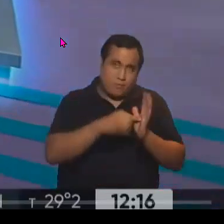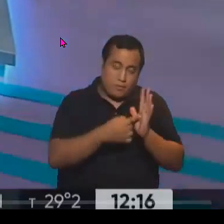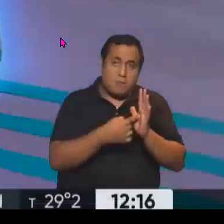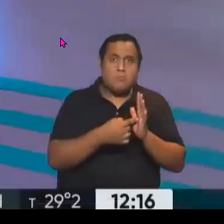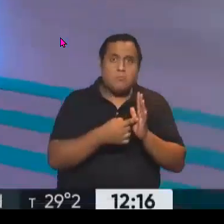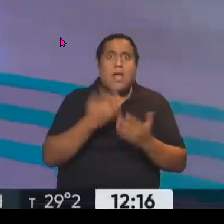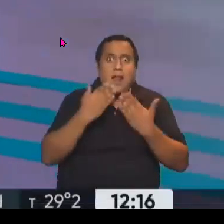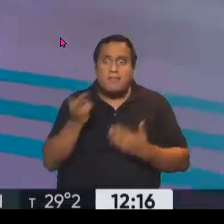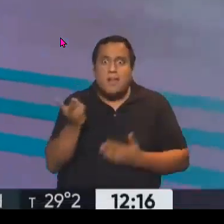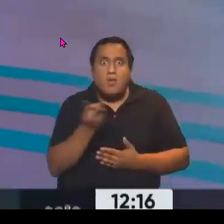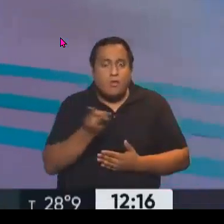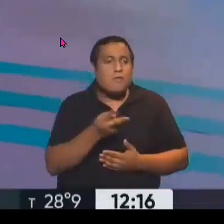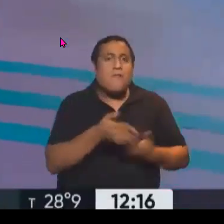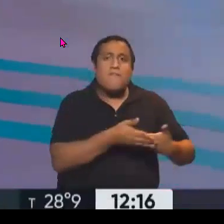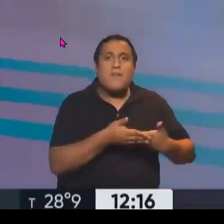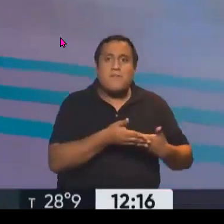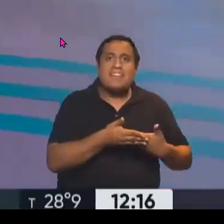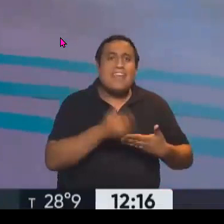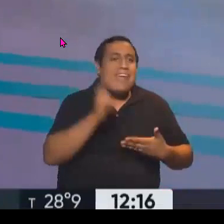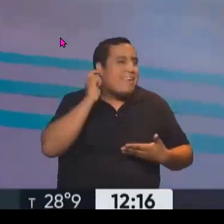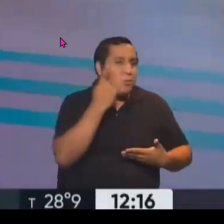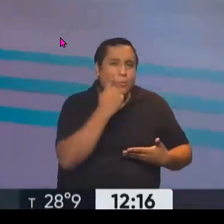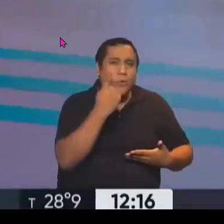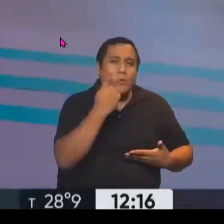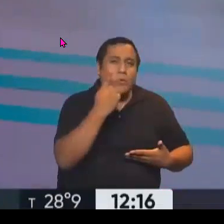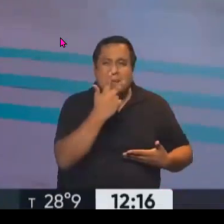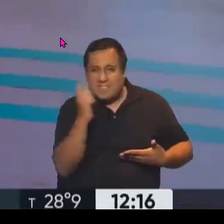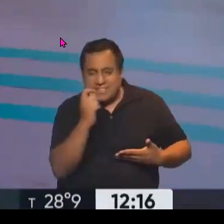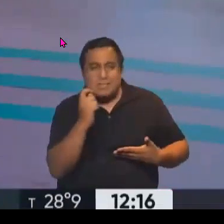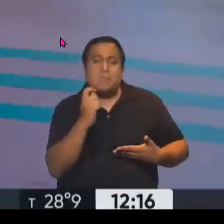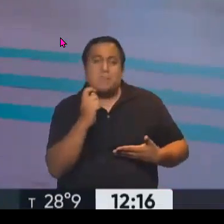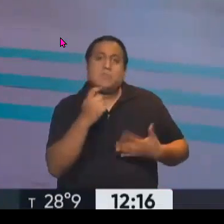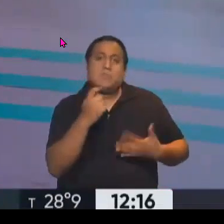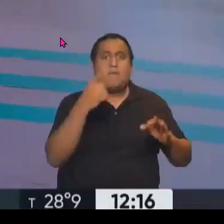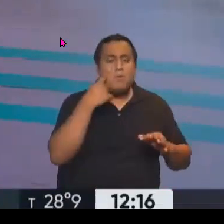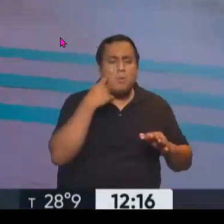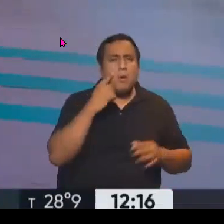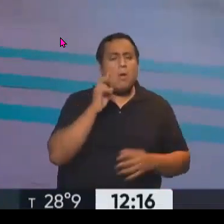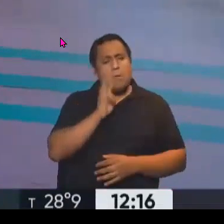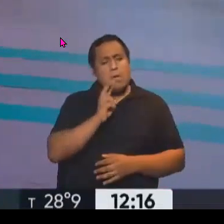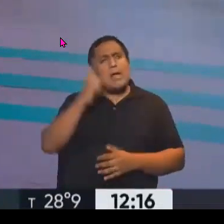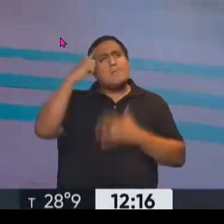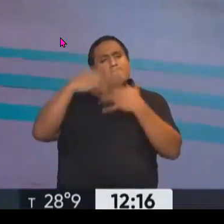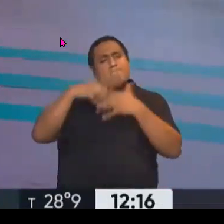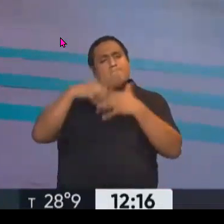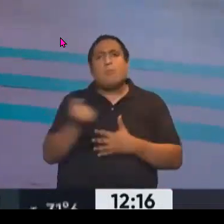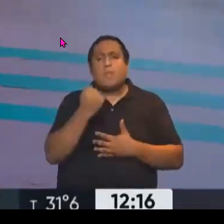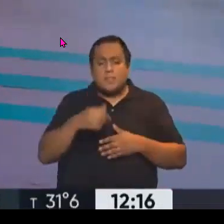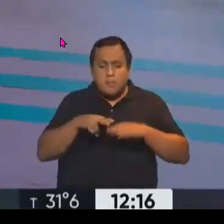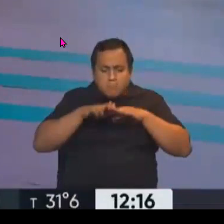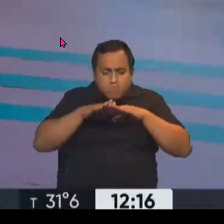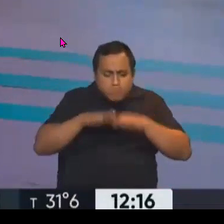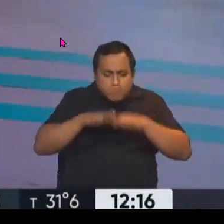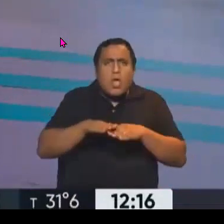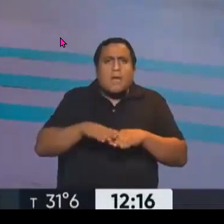la vida a esta chiquita de 1 año y 3 meses, pero que también nos sirve para reflexionar sobre la importancia de conocer las tareas de reanimación